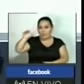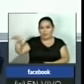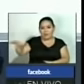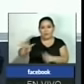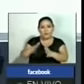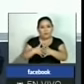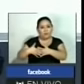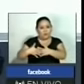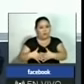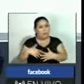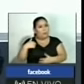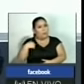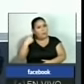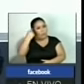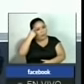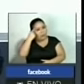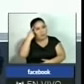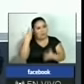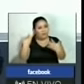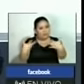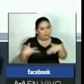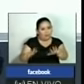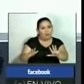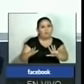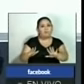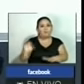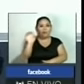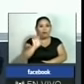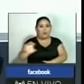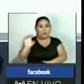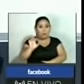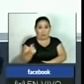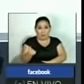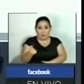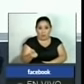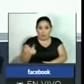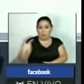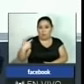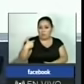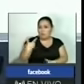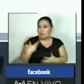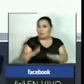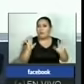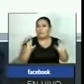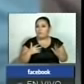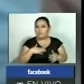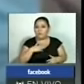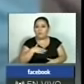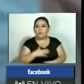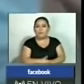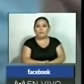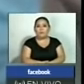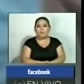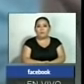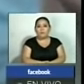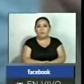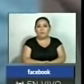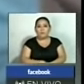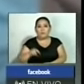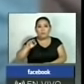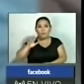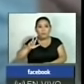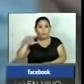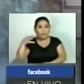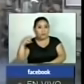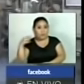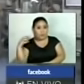dijo creer que para enero se va a contar con un medicamento que sea efectivo contra esta enfermedad. Más de 300